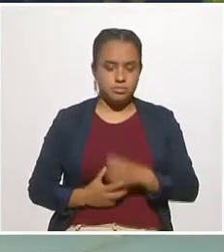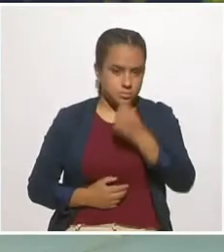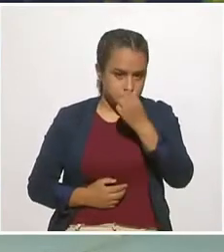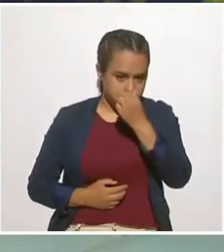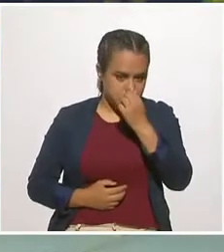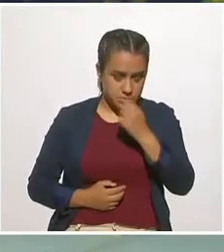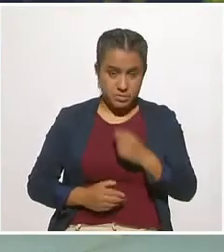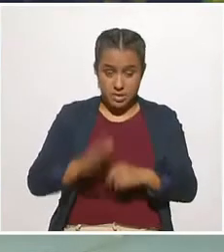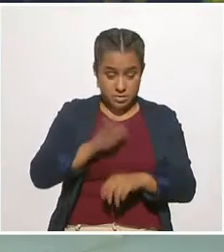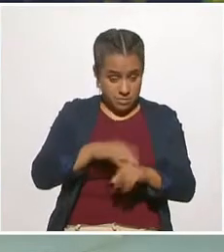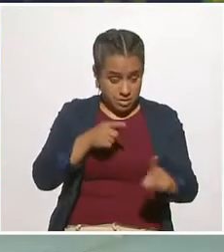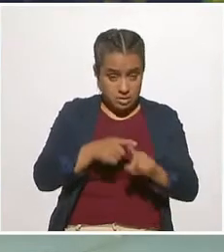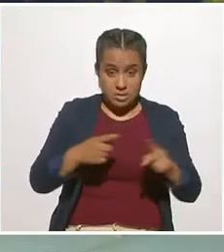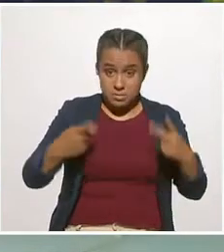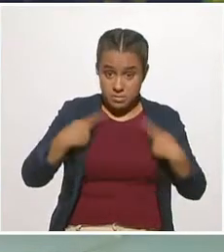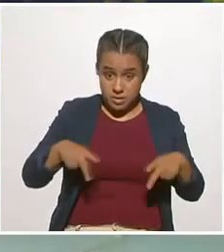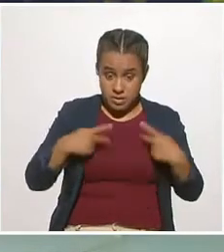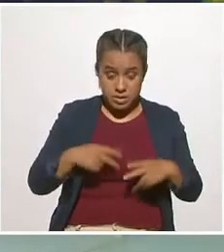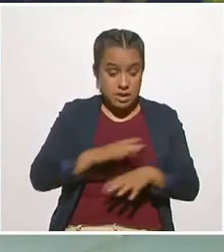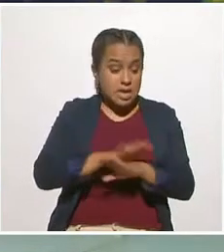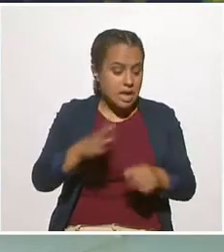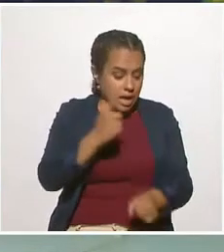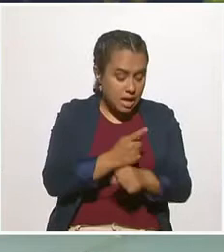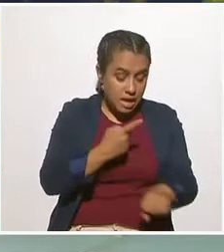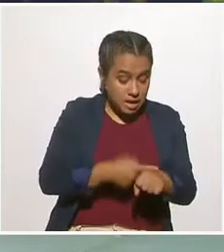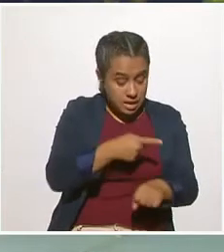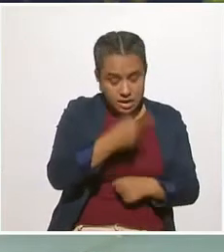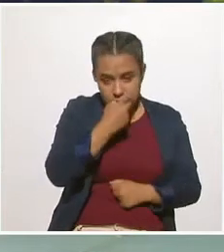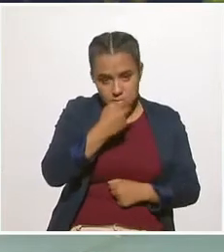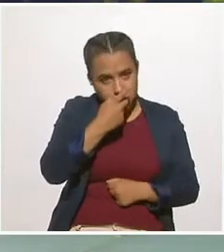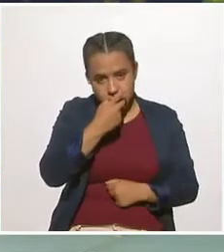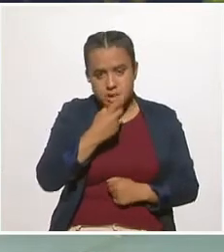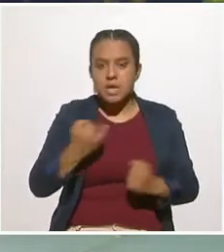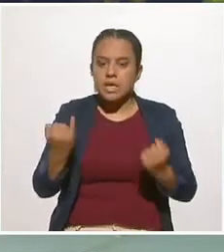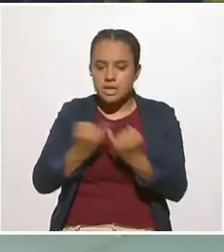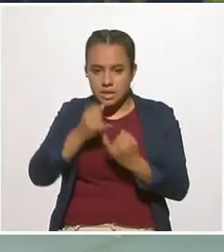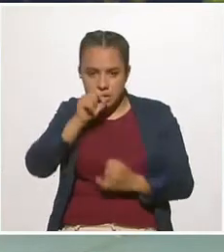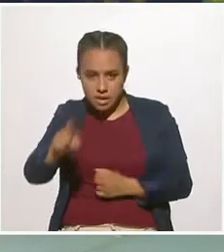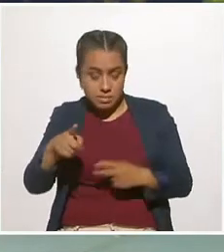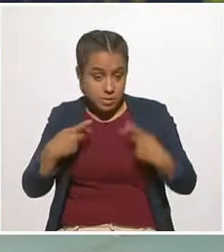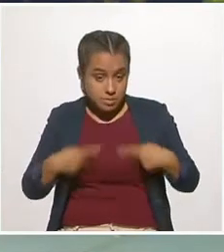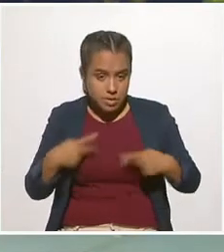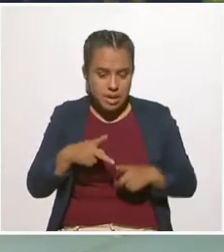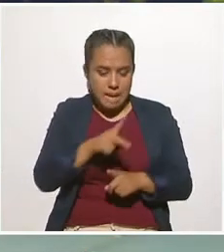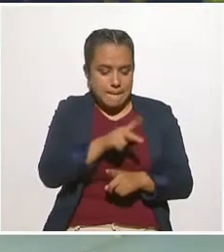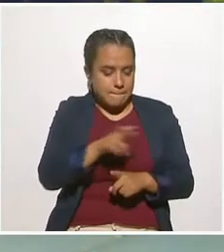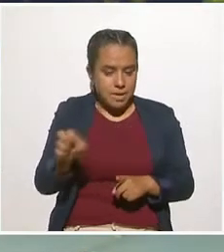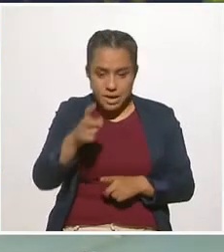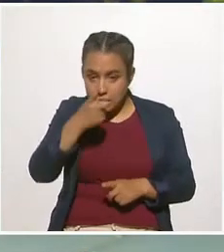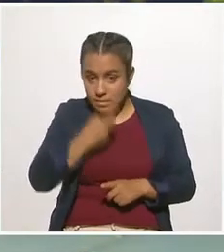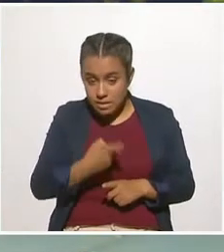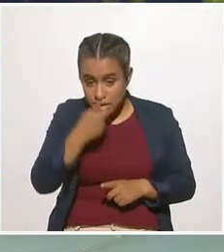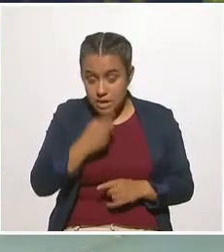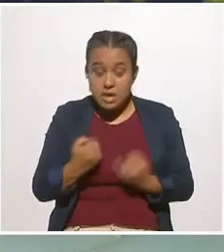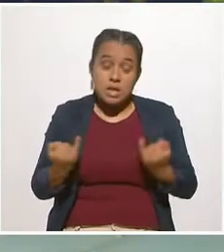que ya tienen un diagnóstico con diabetes, también a las personas que están con prediabetes e incluso hay algunos profesionales de la salud, algunos